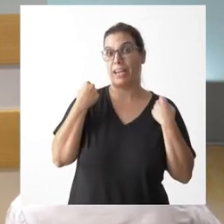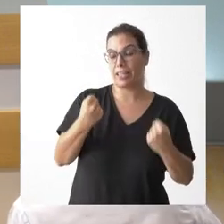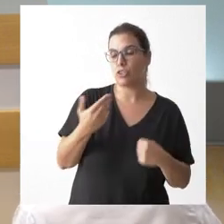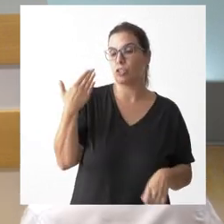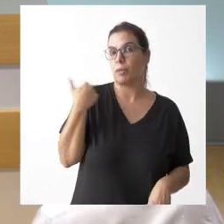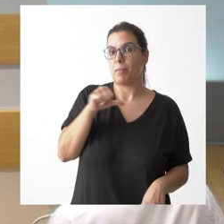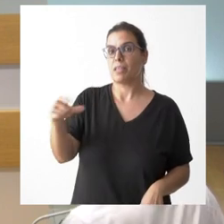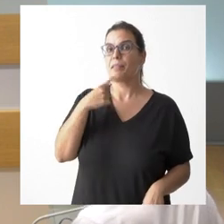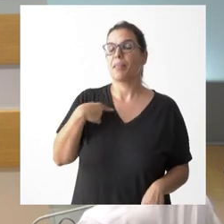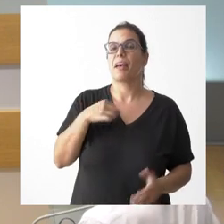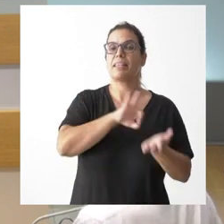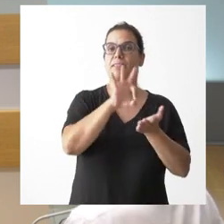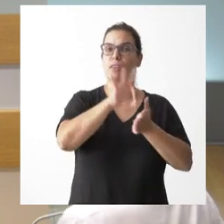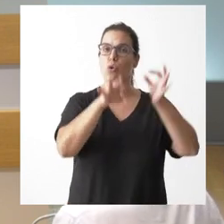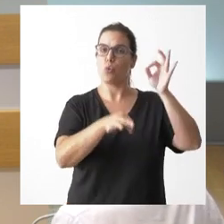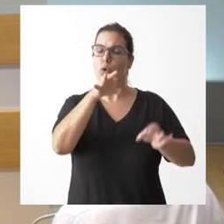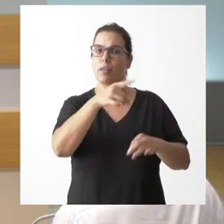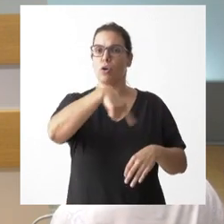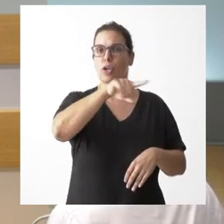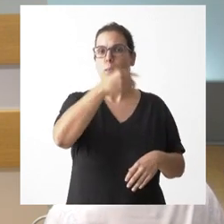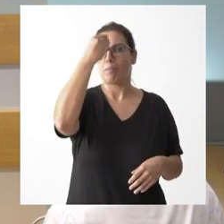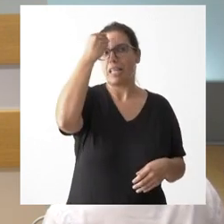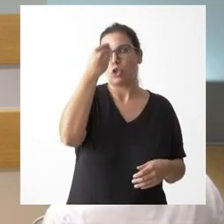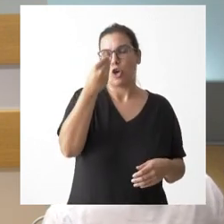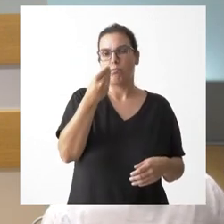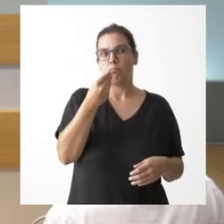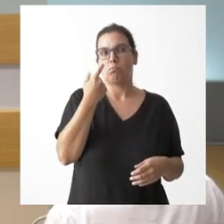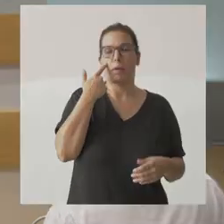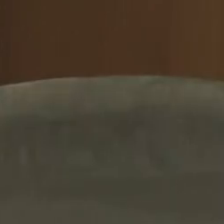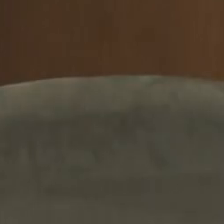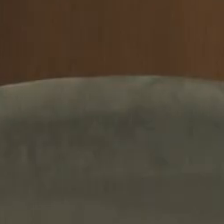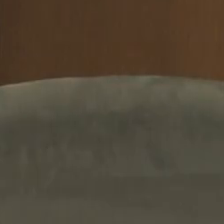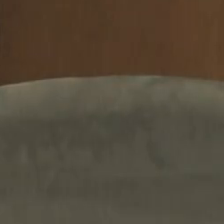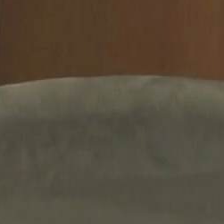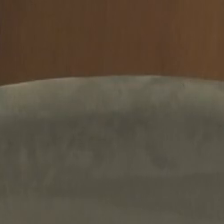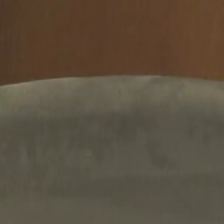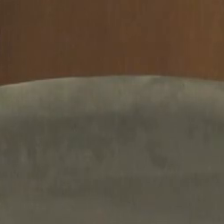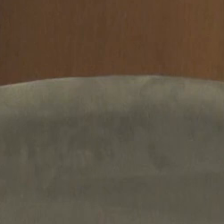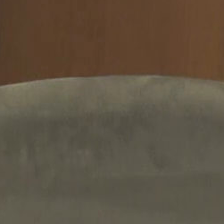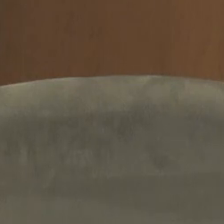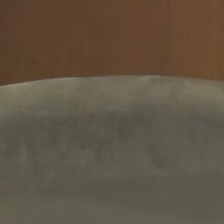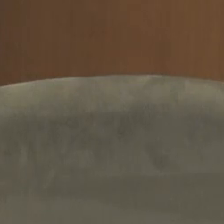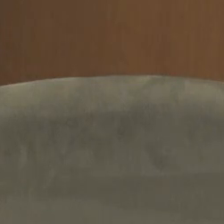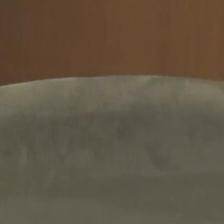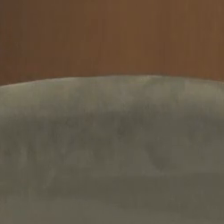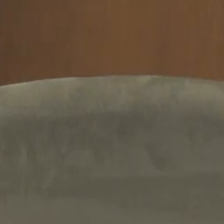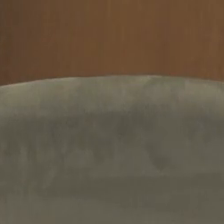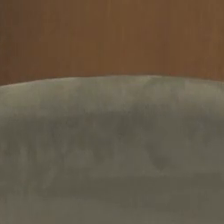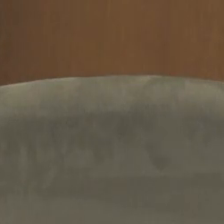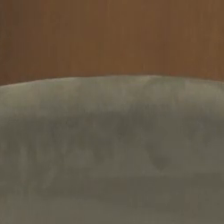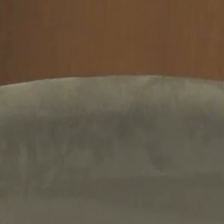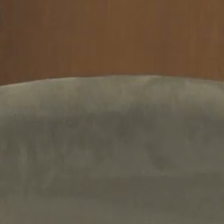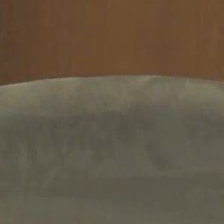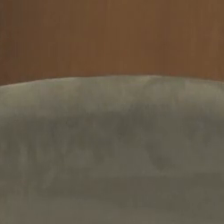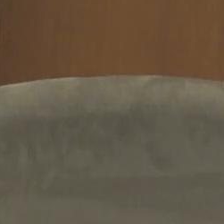servicios jurídicos estaban analizando qué podía ocurrir. ¿Ya hay alguna ¿Hay una resolución? ¿Se va a recurrir? ¿Qué va a